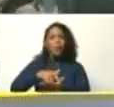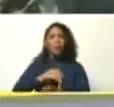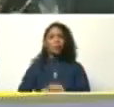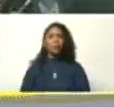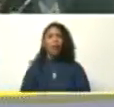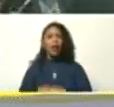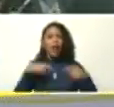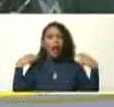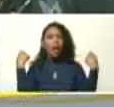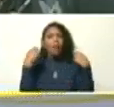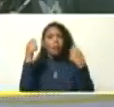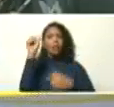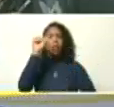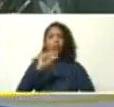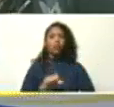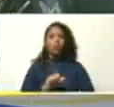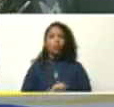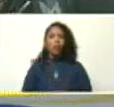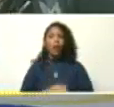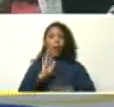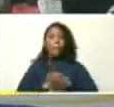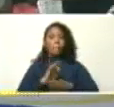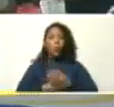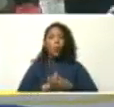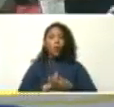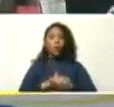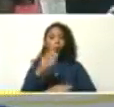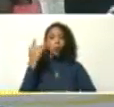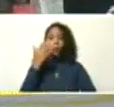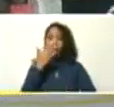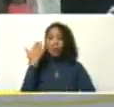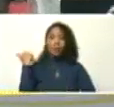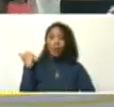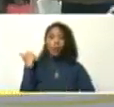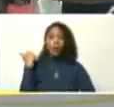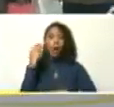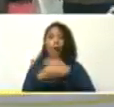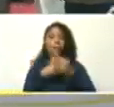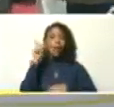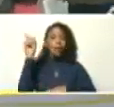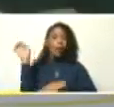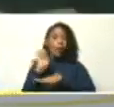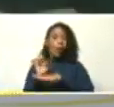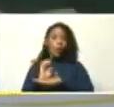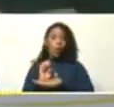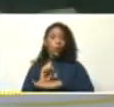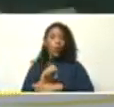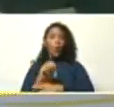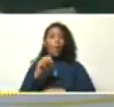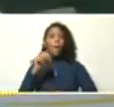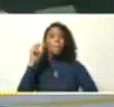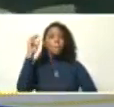la campaña del sur, que por estos días se llevaba en Ecuador, Perú y Bolivia.